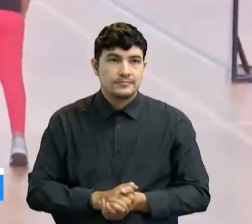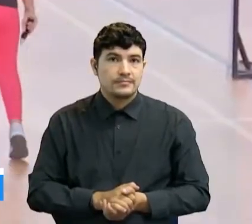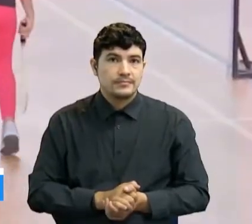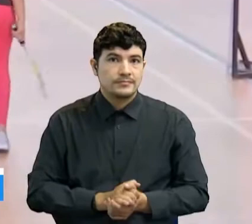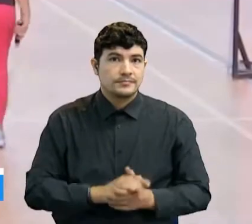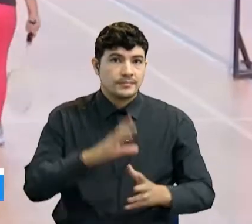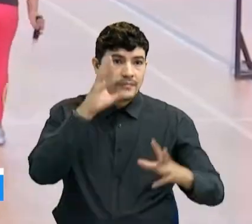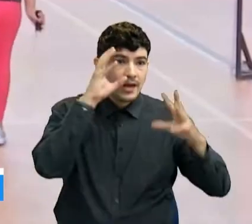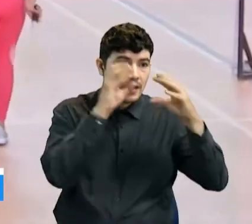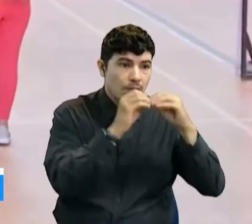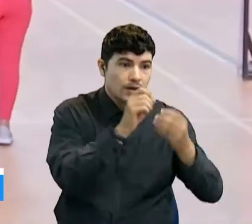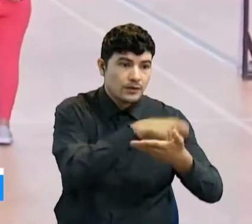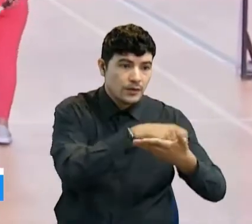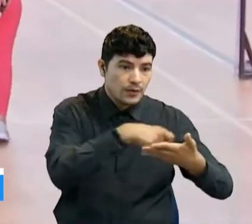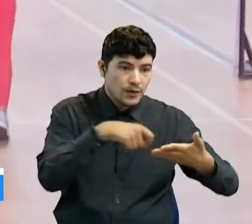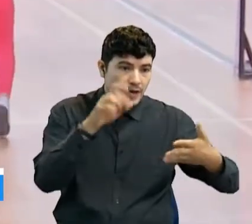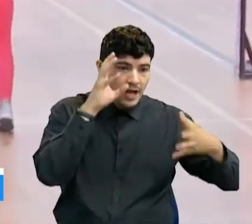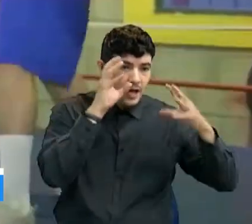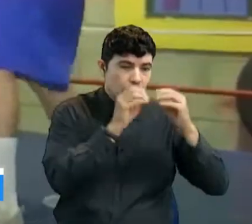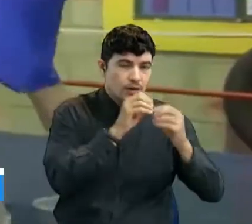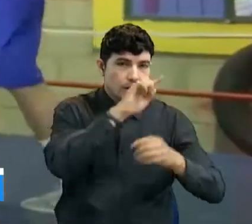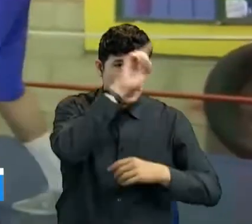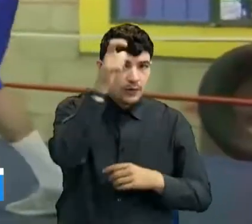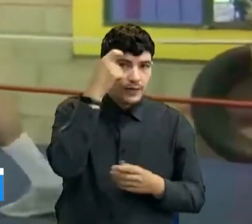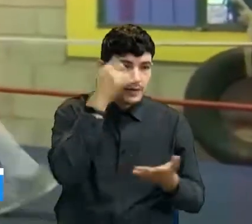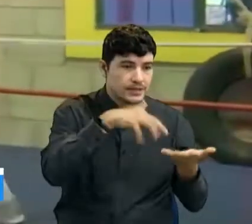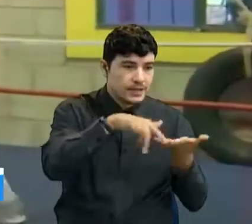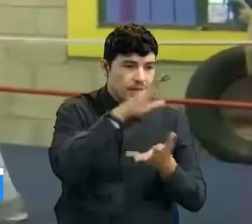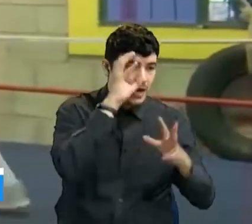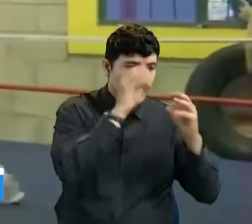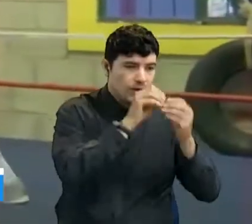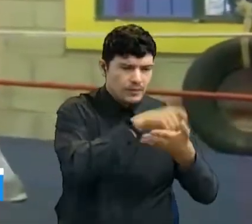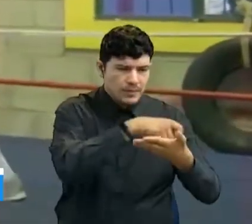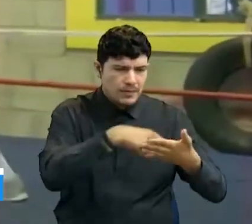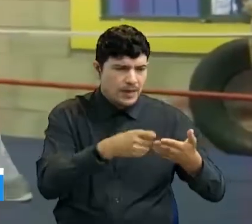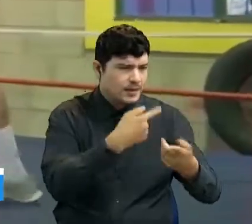deporte. La Asamblea definirá el porcentaje, que puede estar entre el 1.5 y el 2.5.